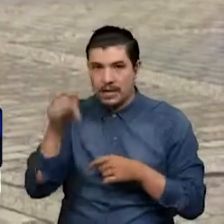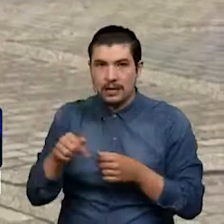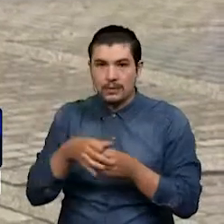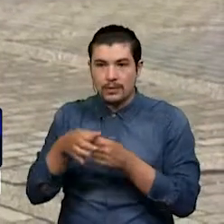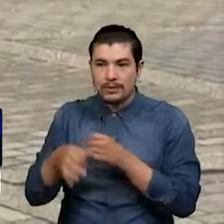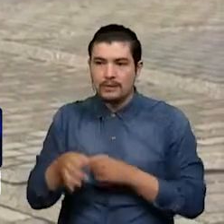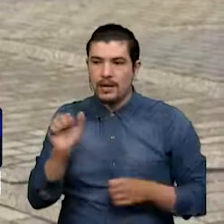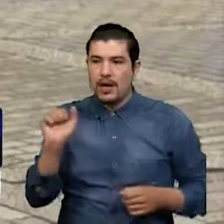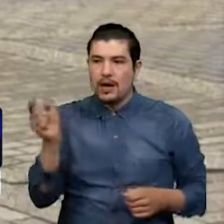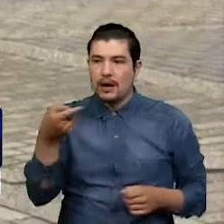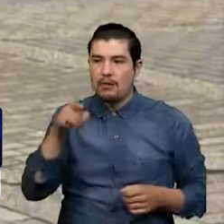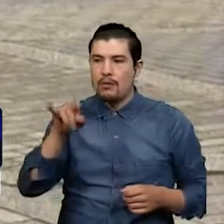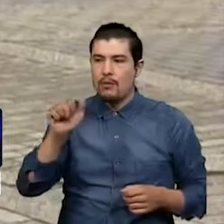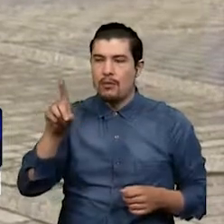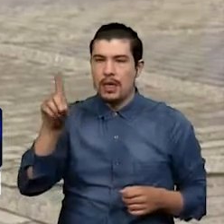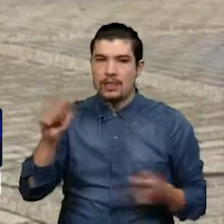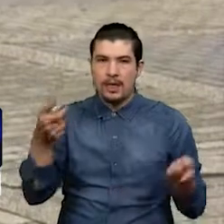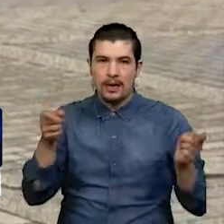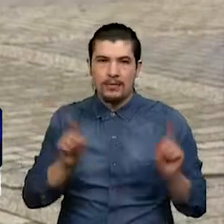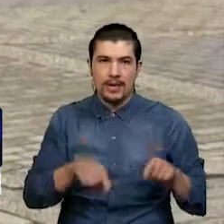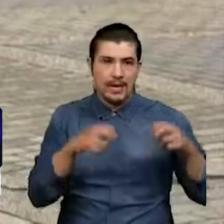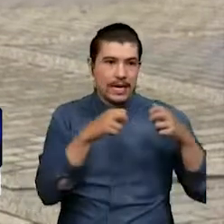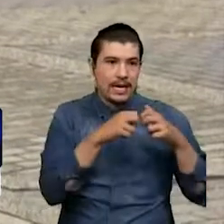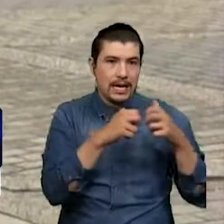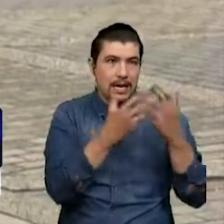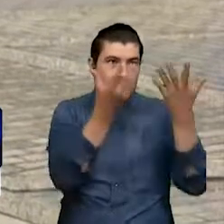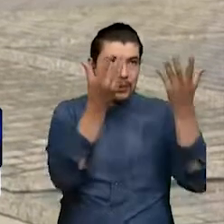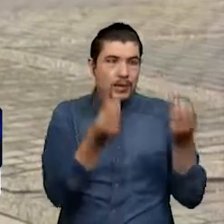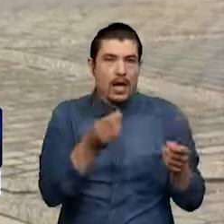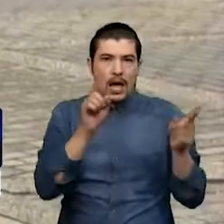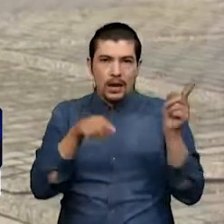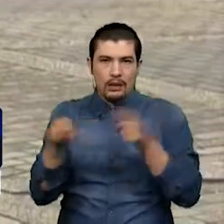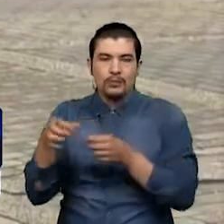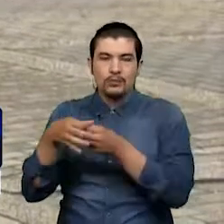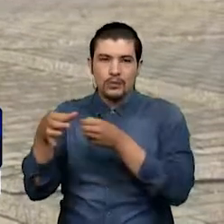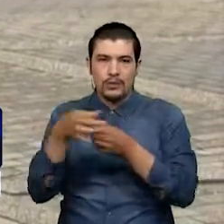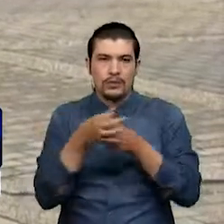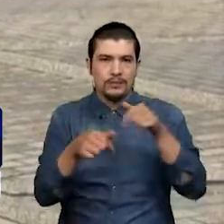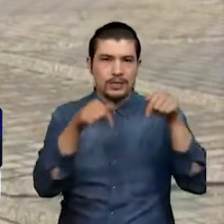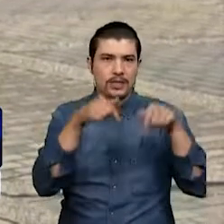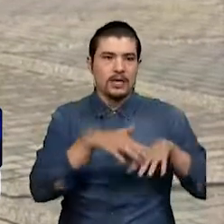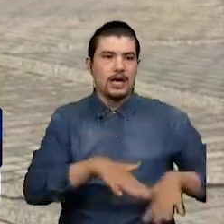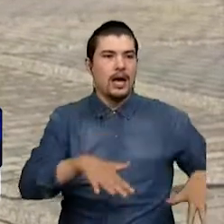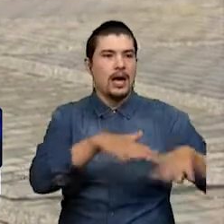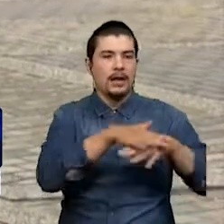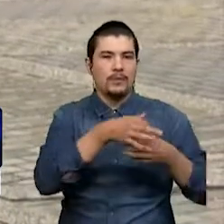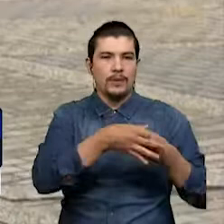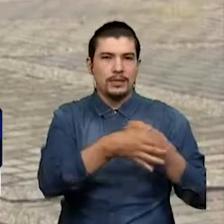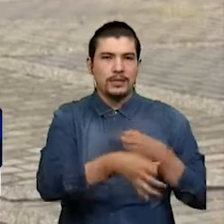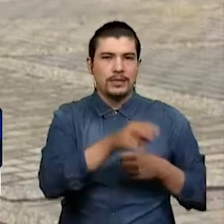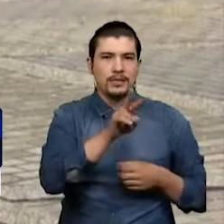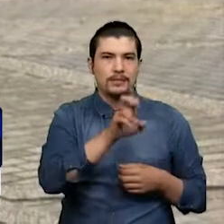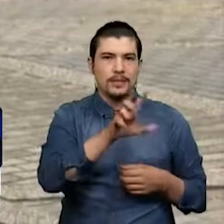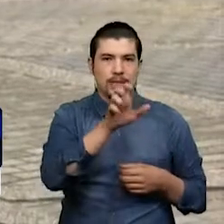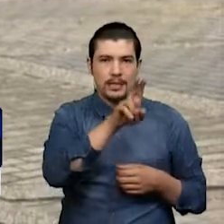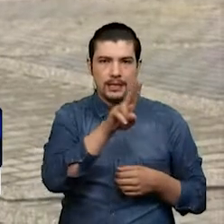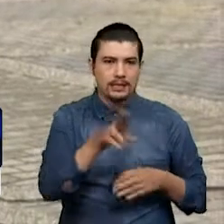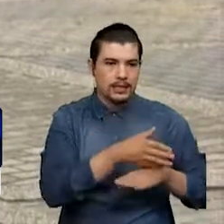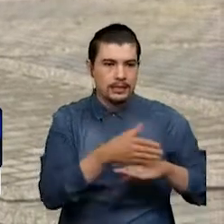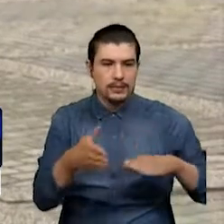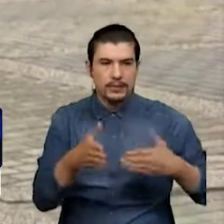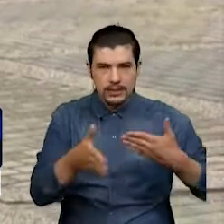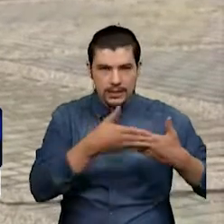Aguada, así como el corte de energía eléctrica en varios municipios de la provincia de Vélez después de cerradas las elecciones,